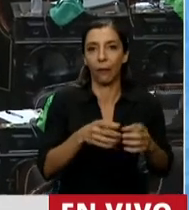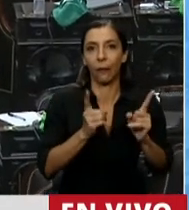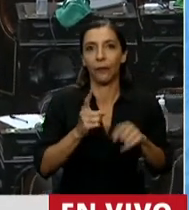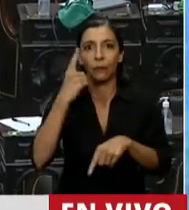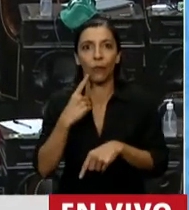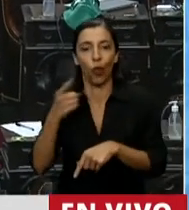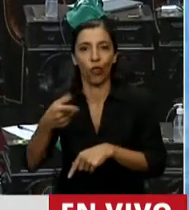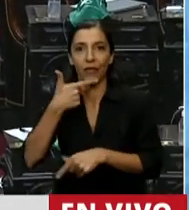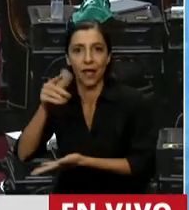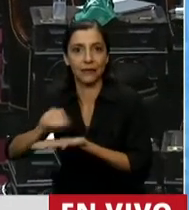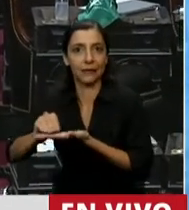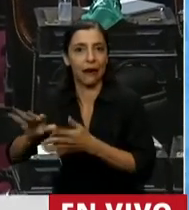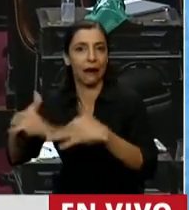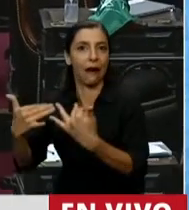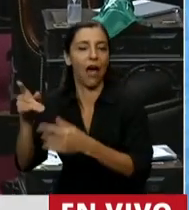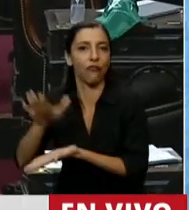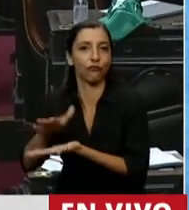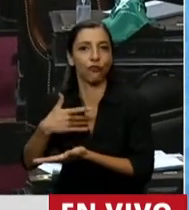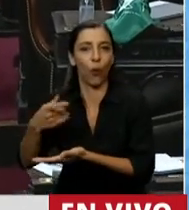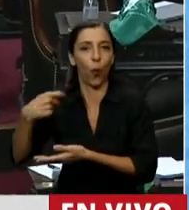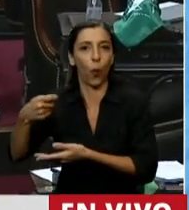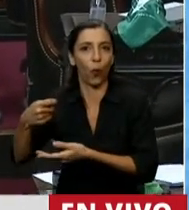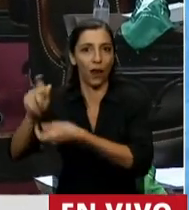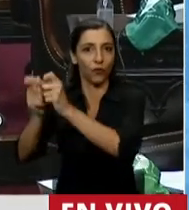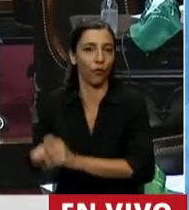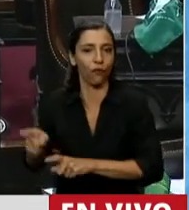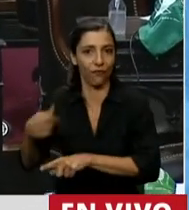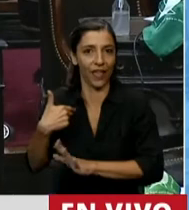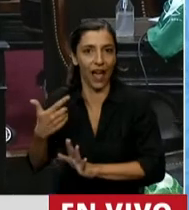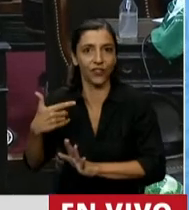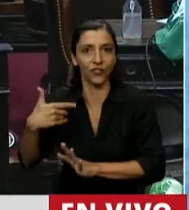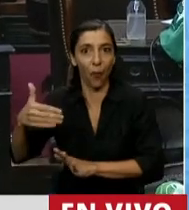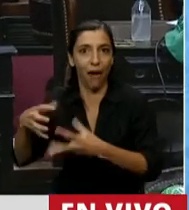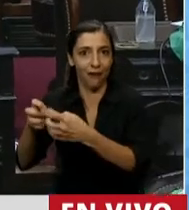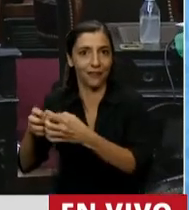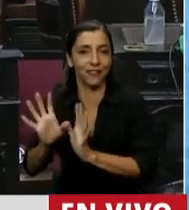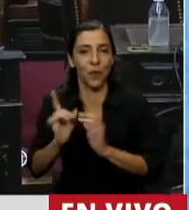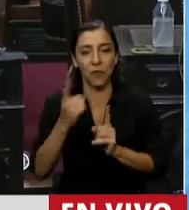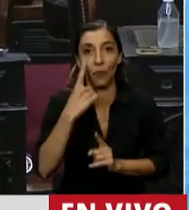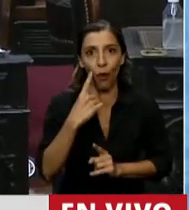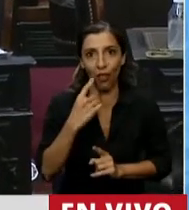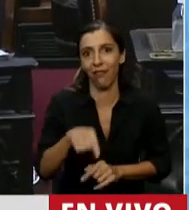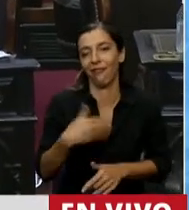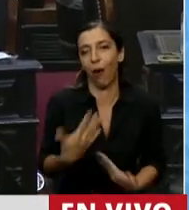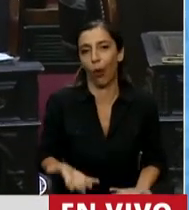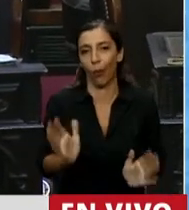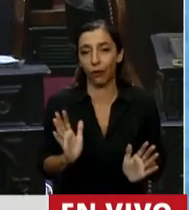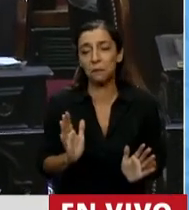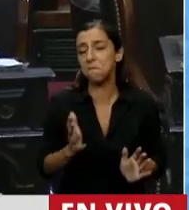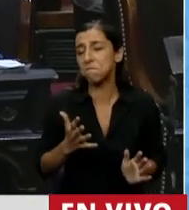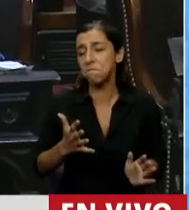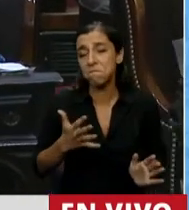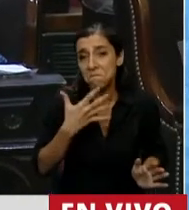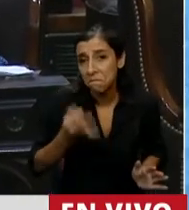discute la nueva fórmula de movilidad previsional, cosa que vamos a discutir en otro momento. Pero quieren que le diga la verdad, para